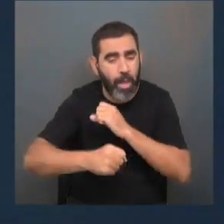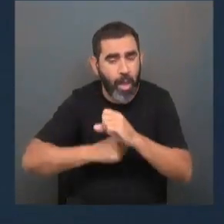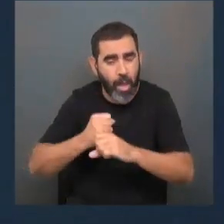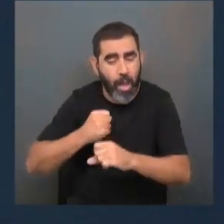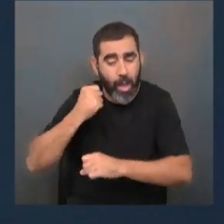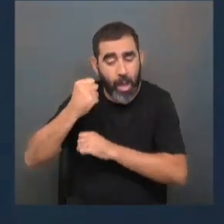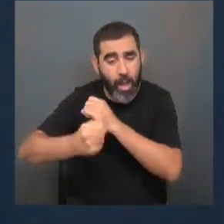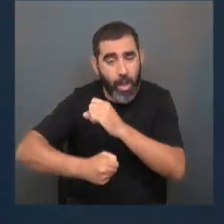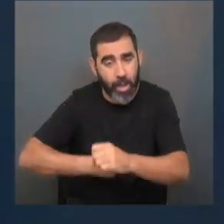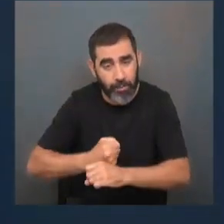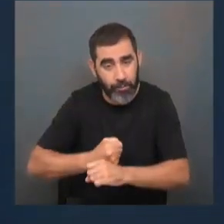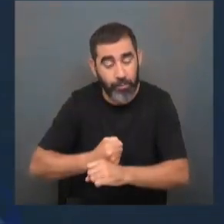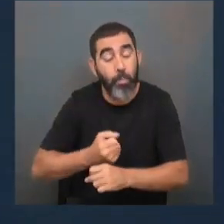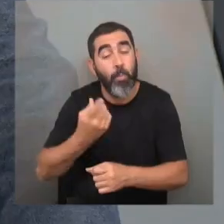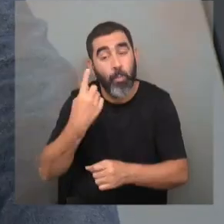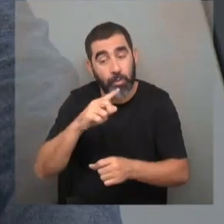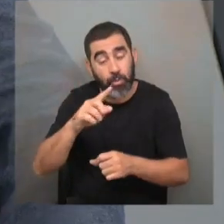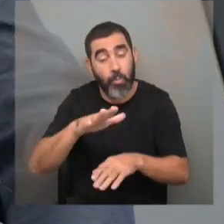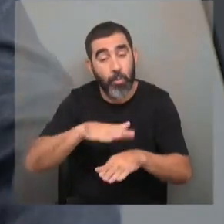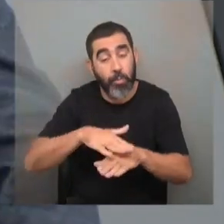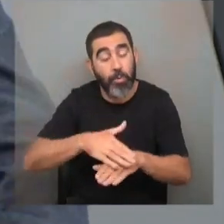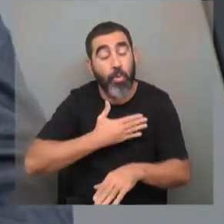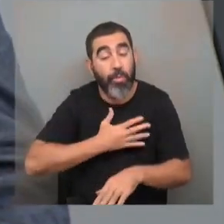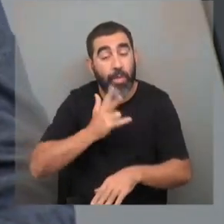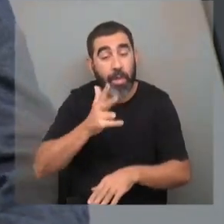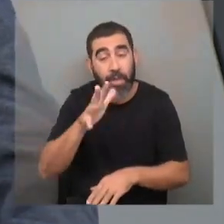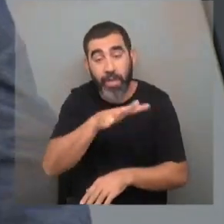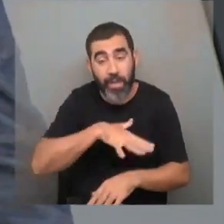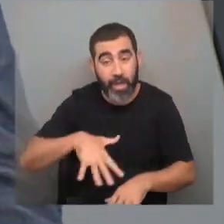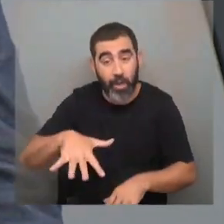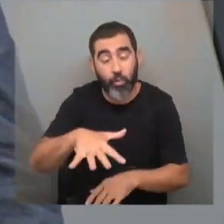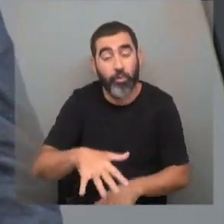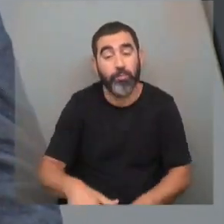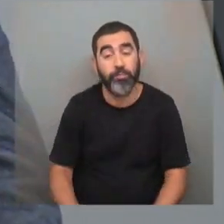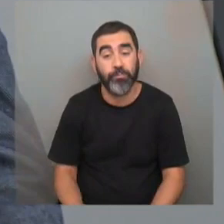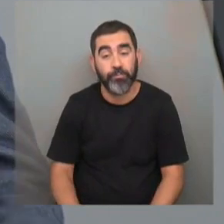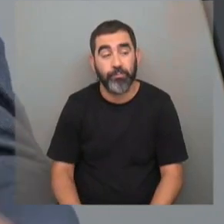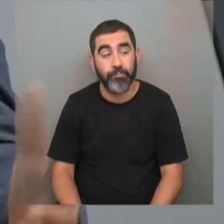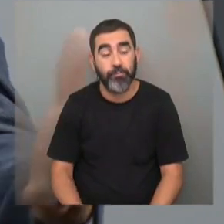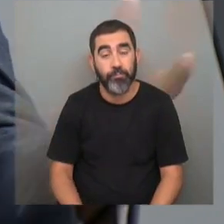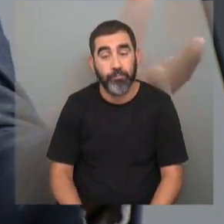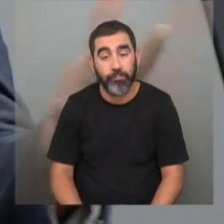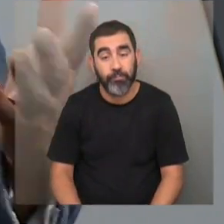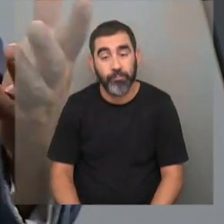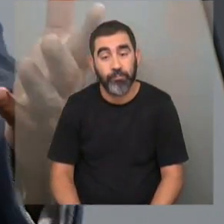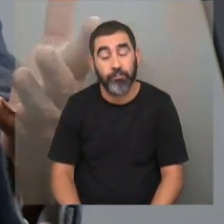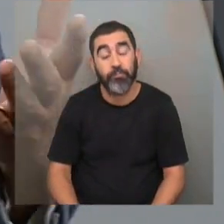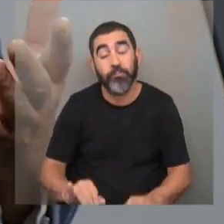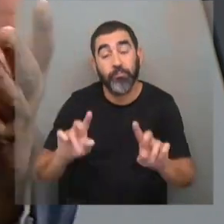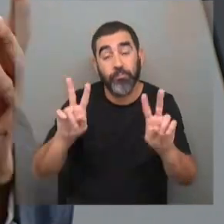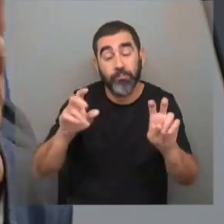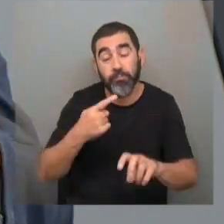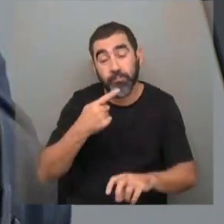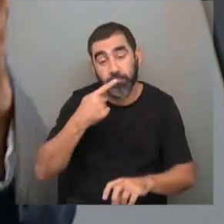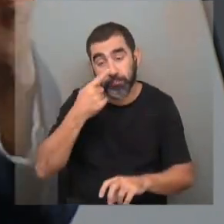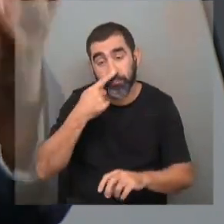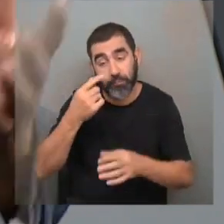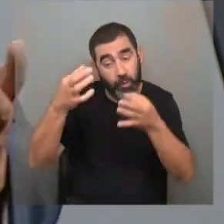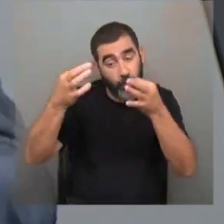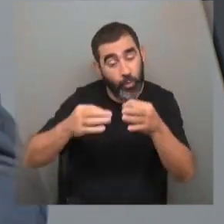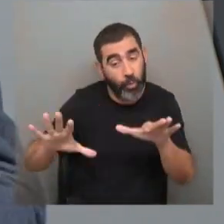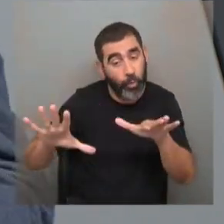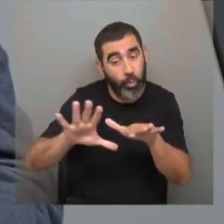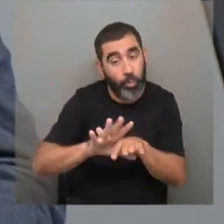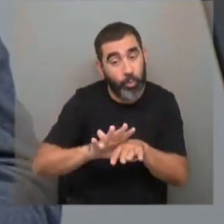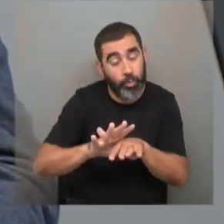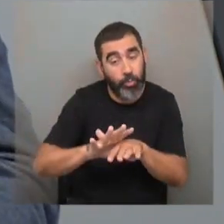permite explicar eras de hielo. Exacto, las eras glaciares. Hubo un fenómeno muy interesante para mí, que es una coincidencia entre